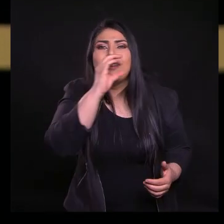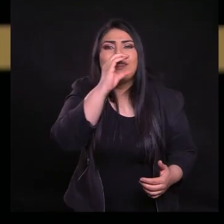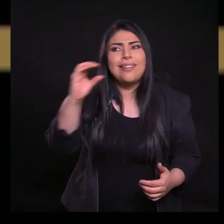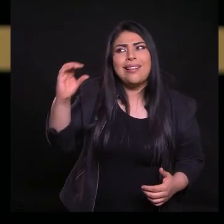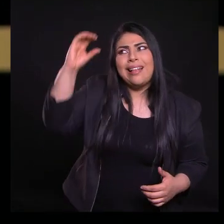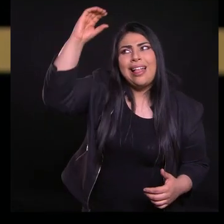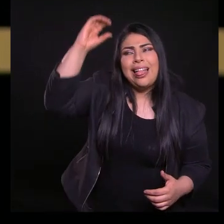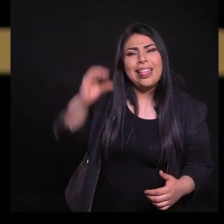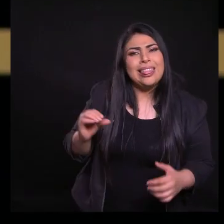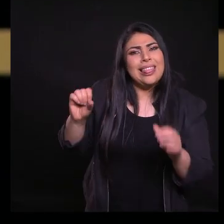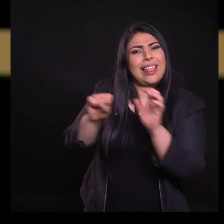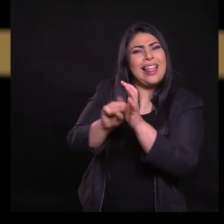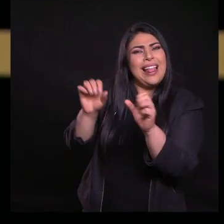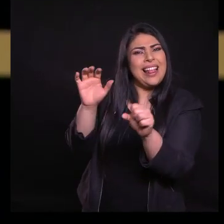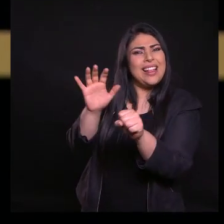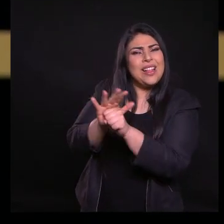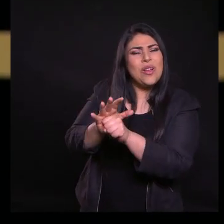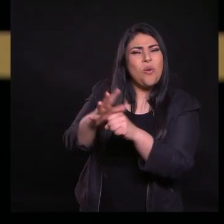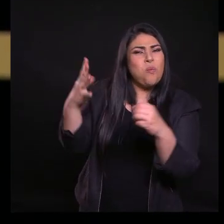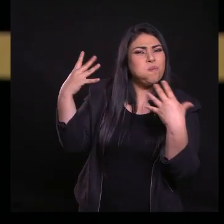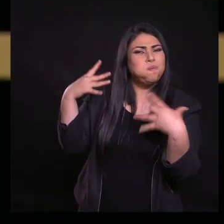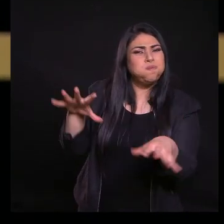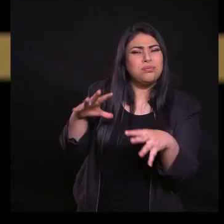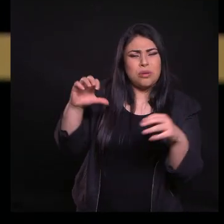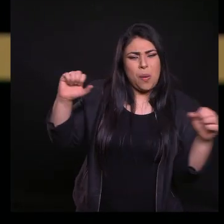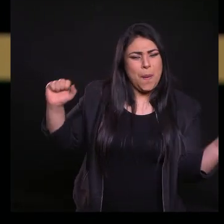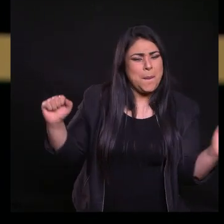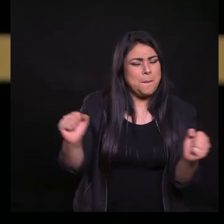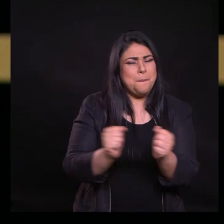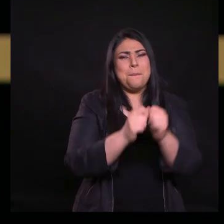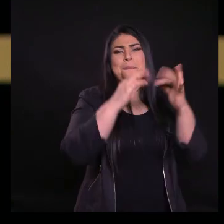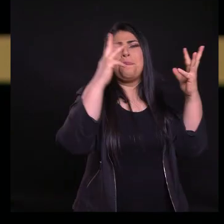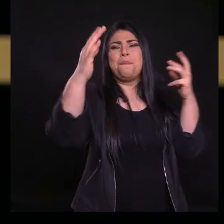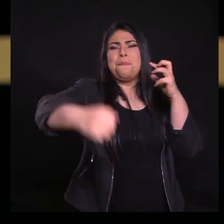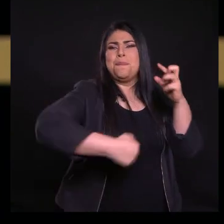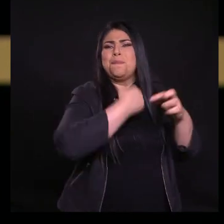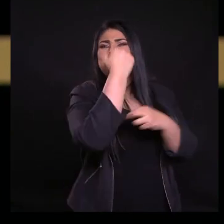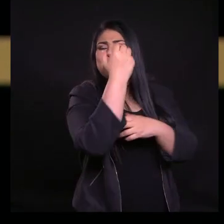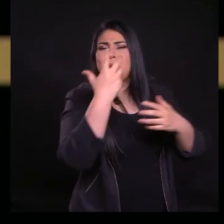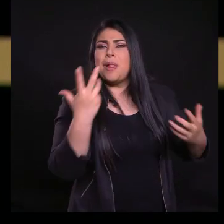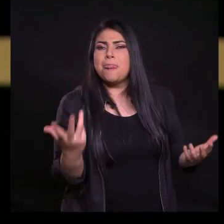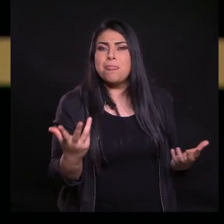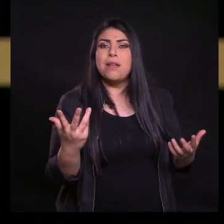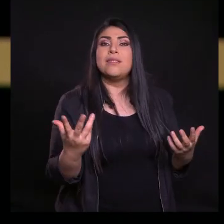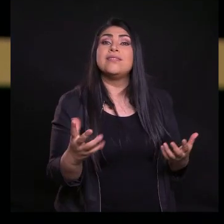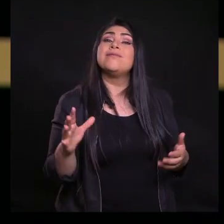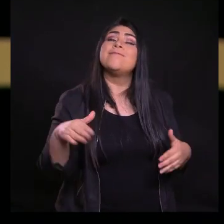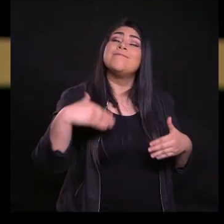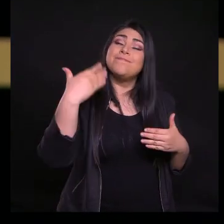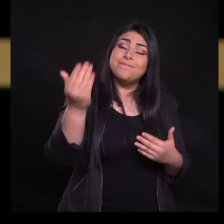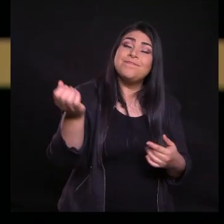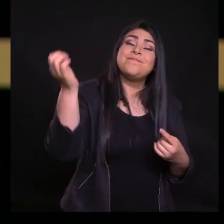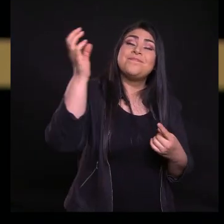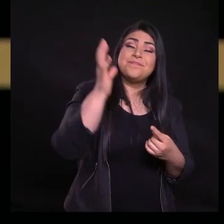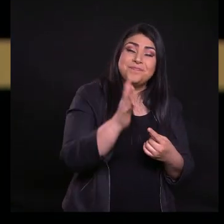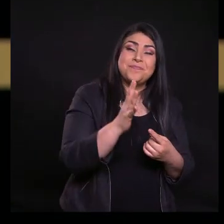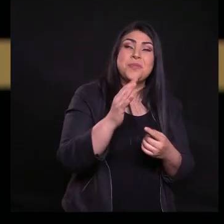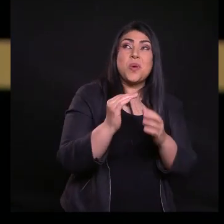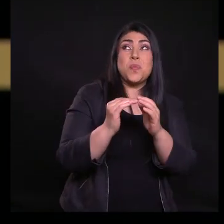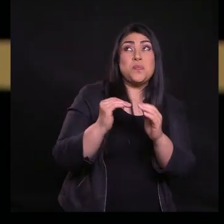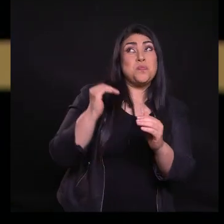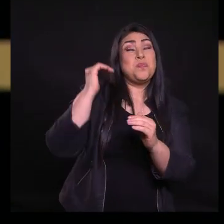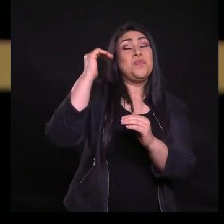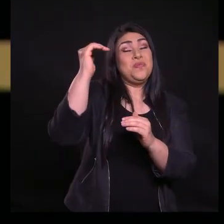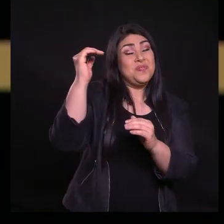fue sumamente poderoso por lo tanto los los resultados y los beneficios serán de ese mismo